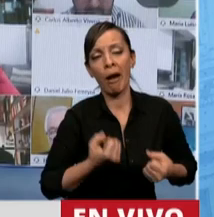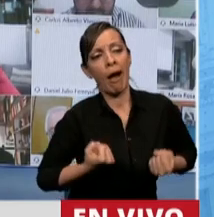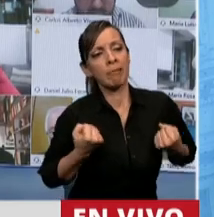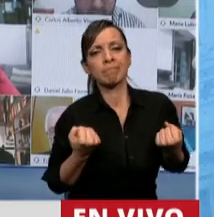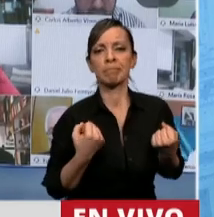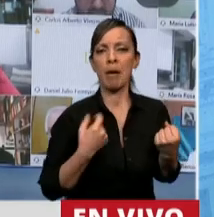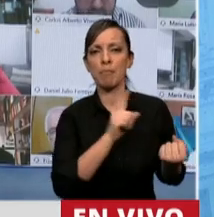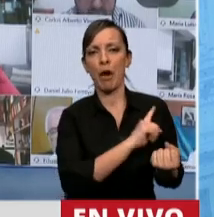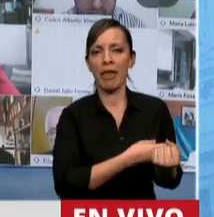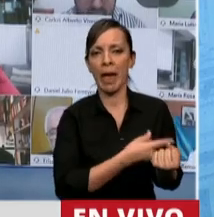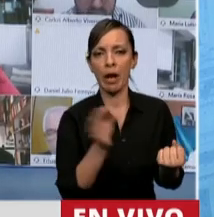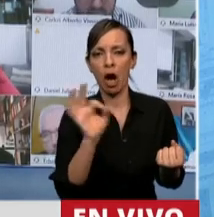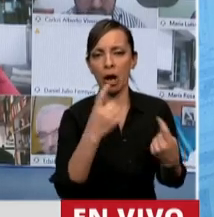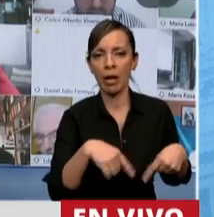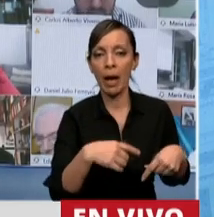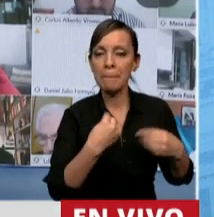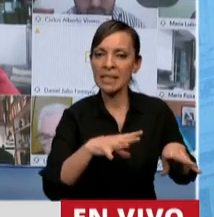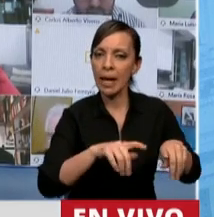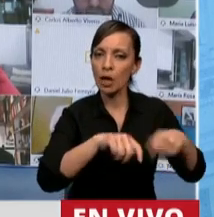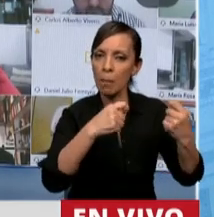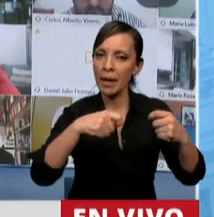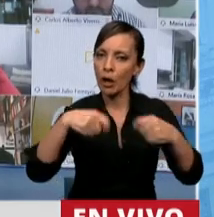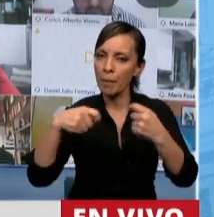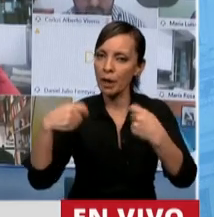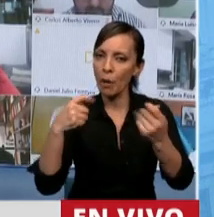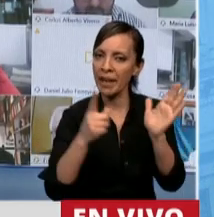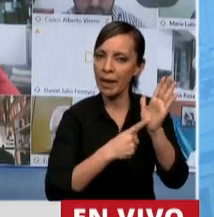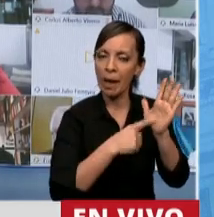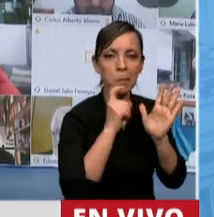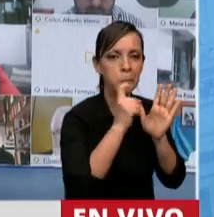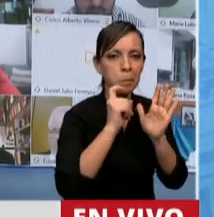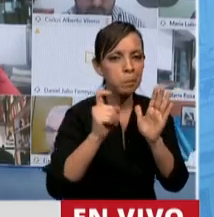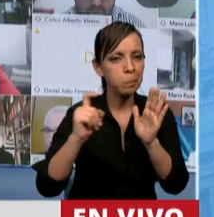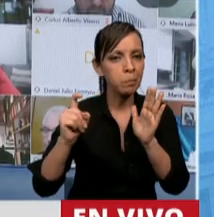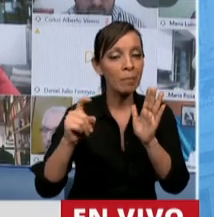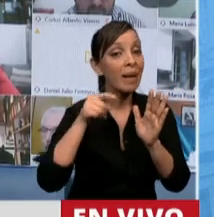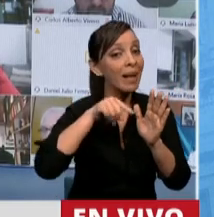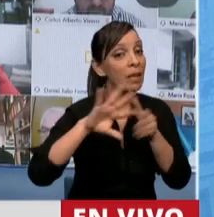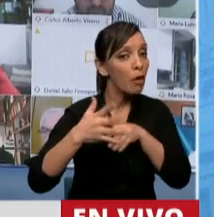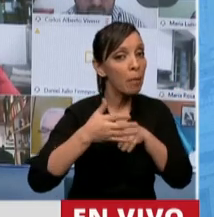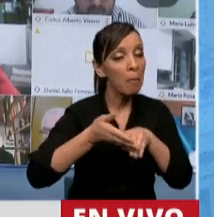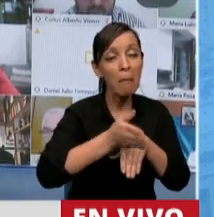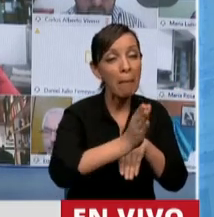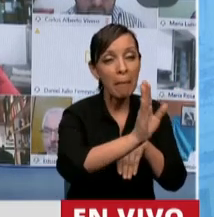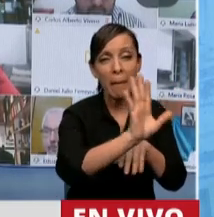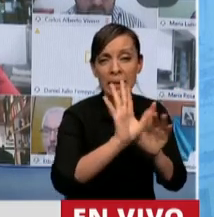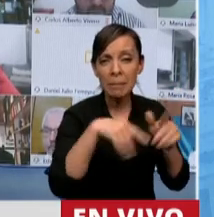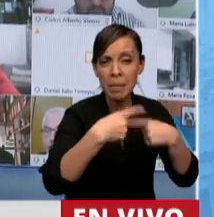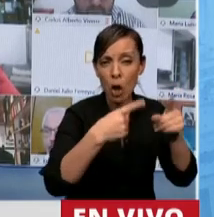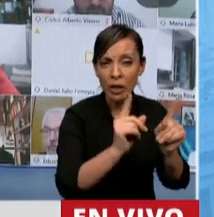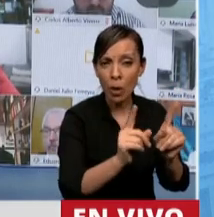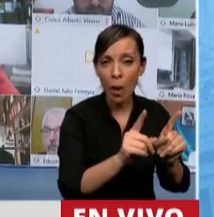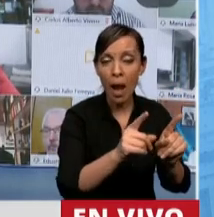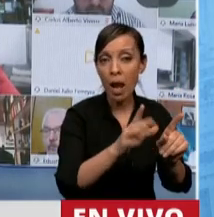fuerza, empieza a romper las reglas, tal vez empieza en un camino de ida del que no sabe a dónde lo lleva y después no sabe